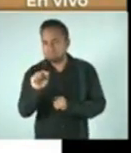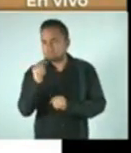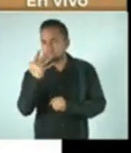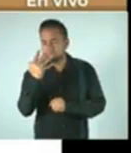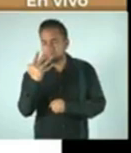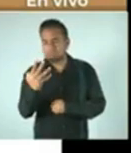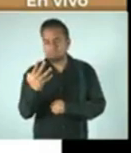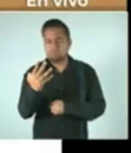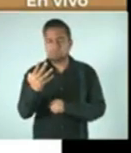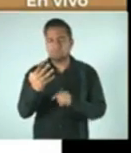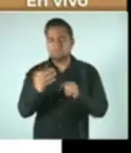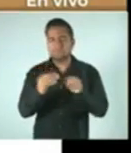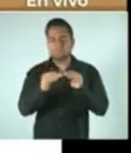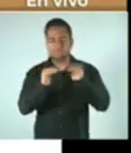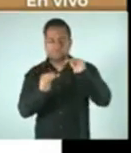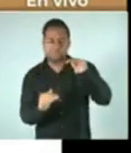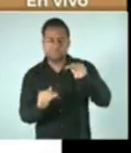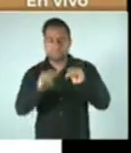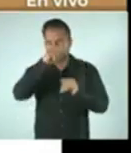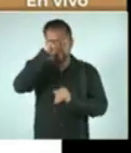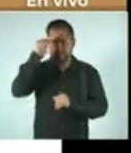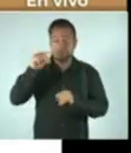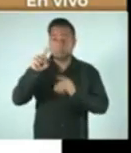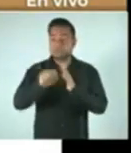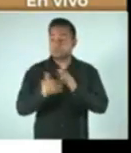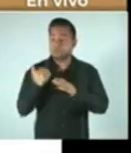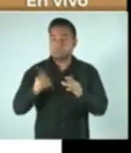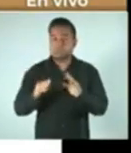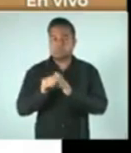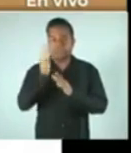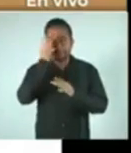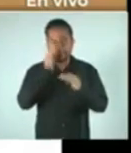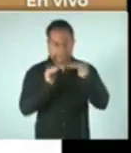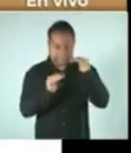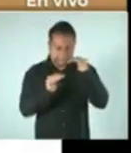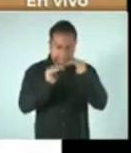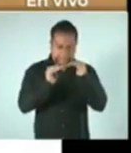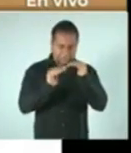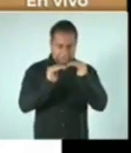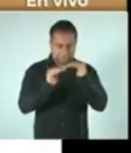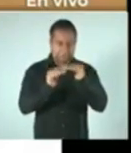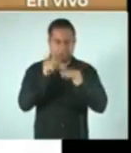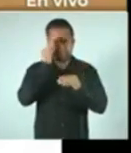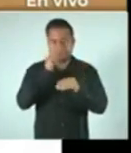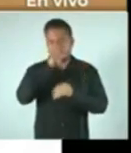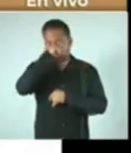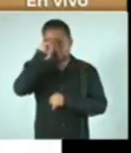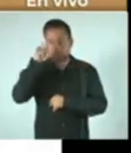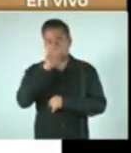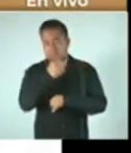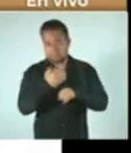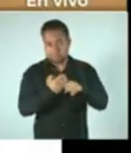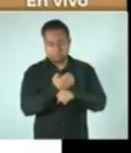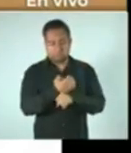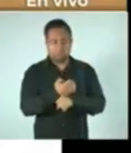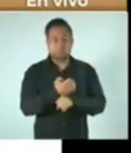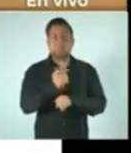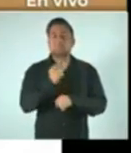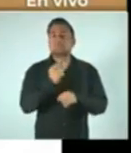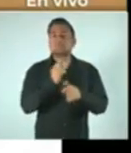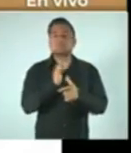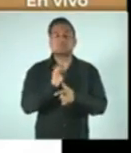8.4 alejados de Nayarit. El mes pasado estábamos muy cerca de ese estado. Ha habido